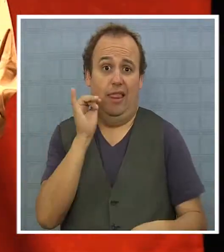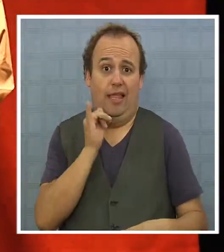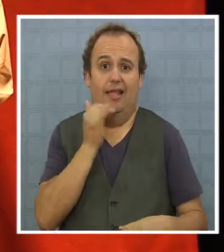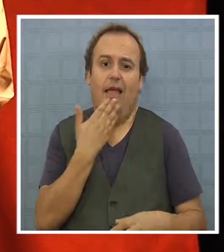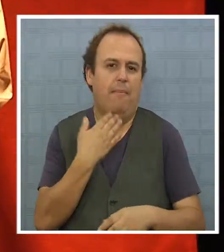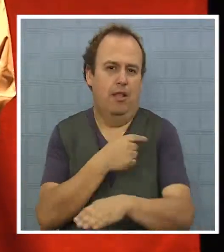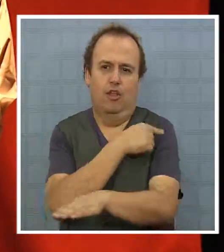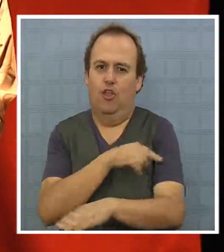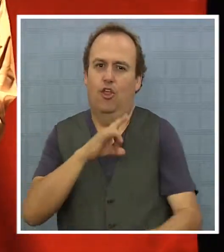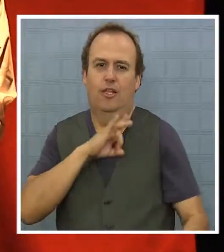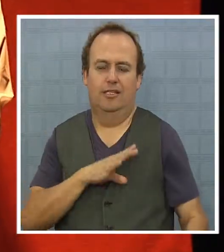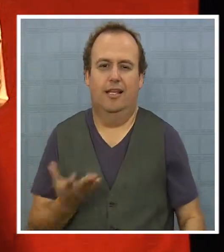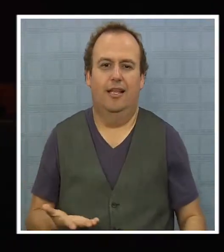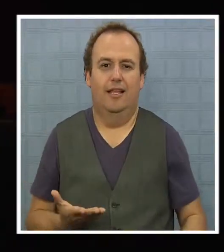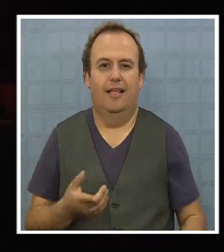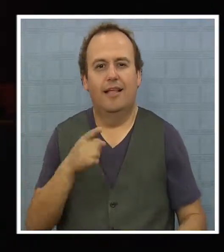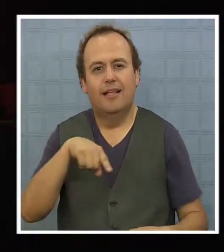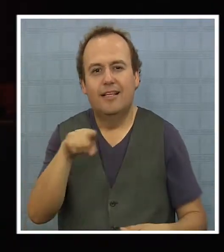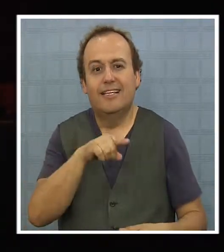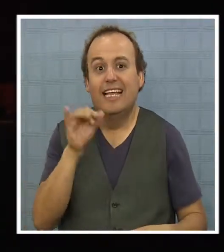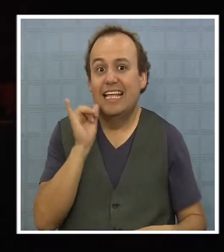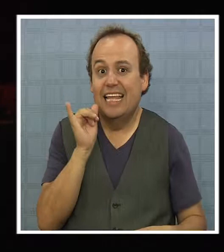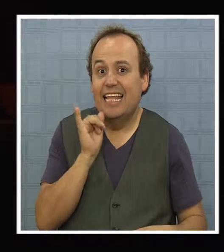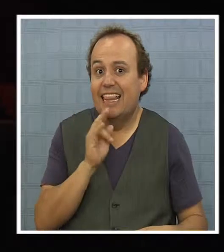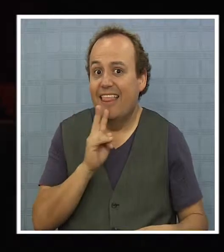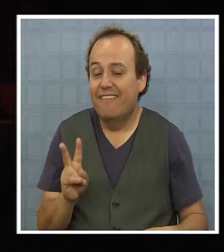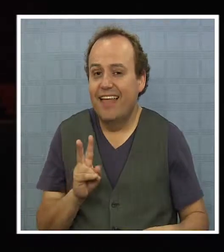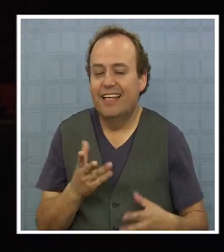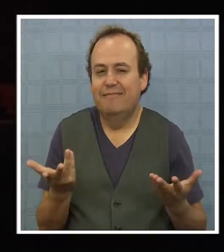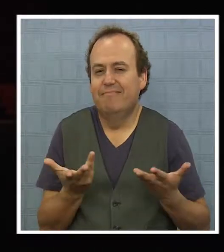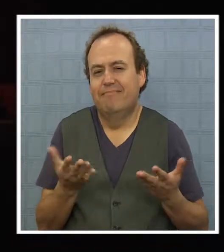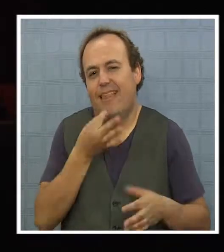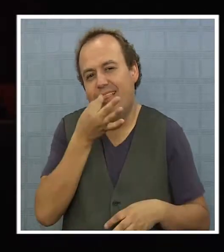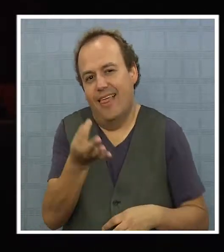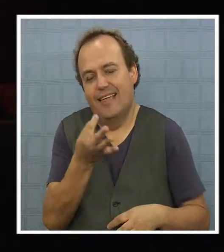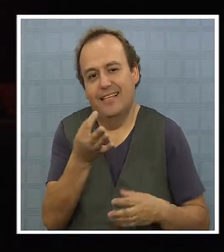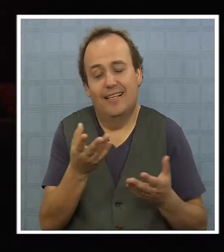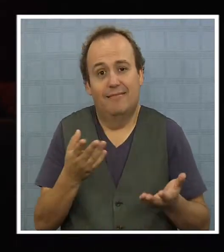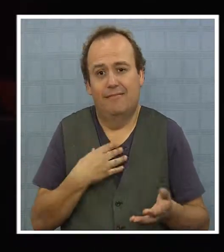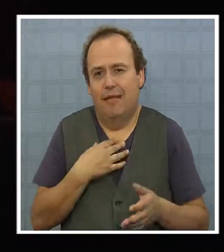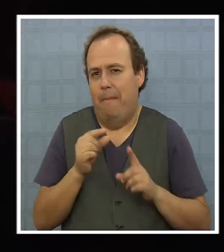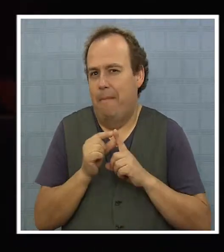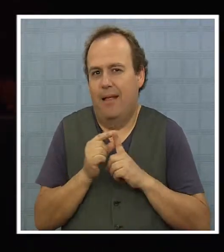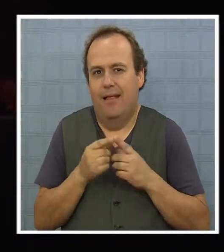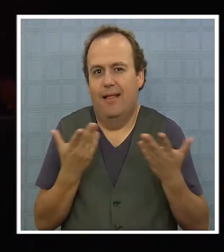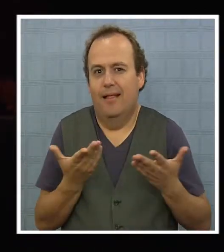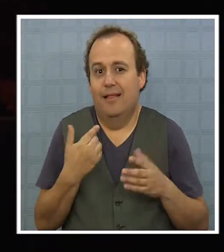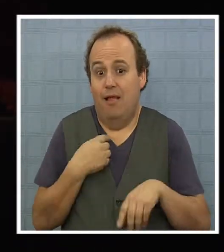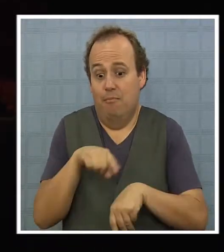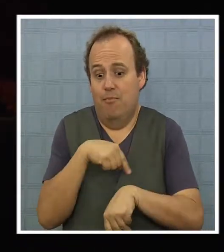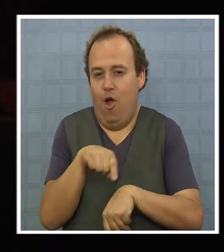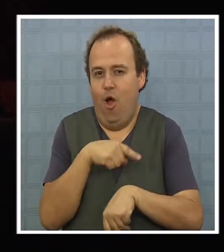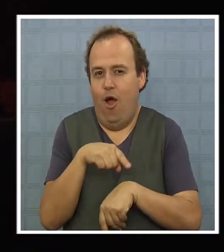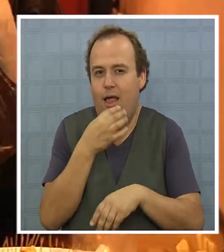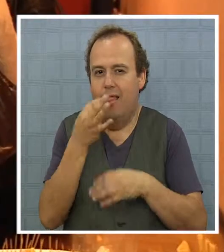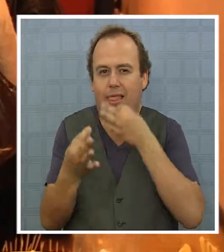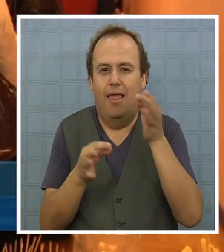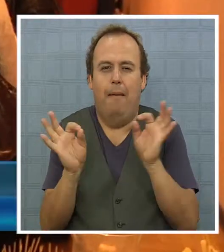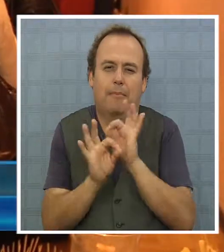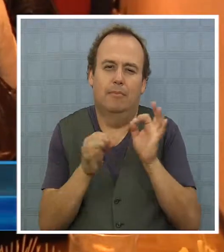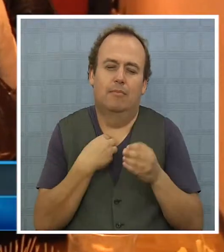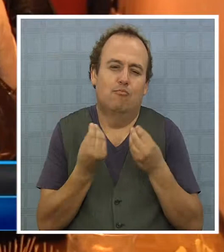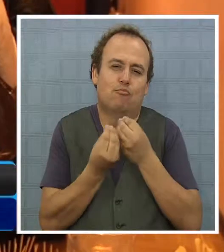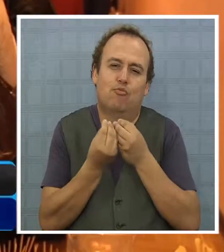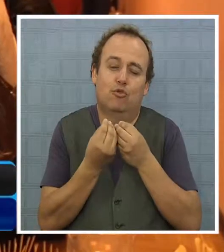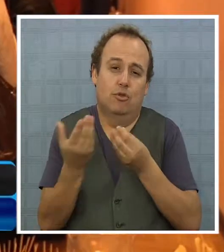también nacional. Chiquillos de Iquique TV, pucha, ¿qué les puedo decir? La verdad que no tengo palabras, quizás me tendría que tomar horas para explicarle todo el cariño